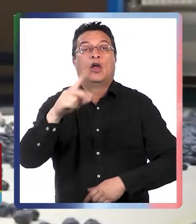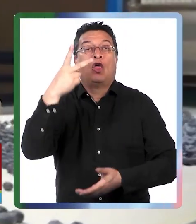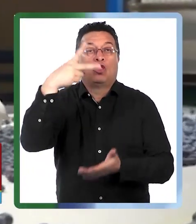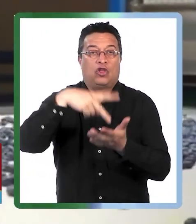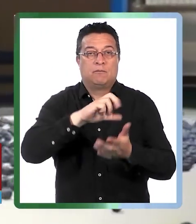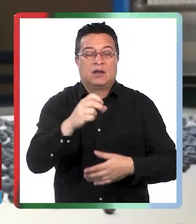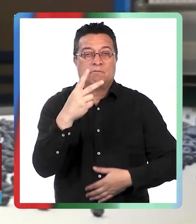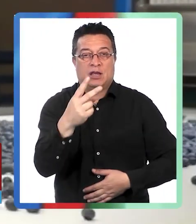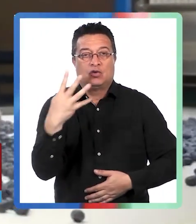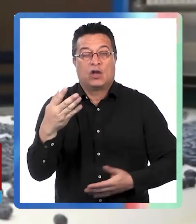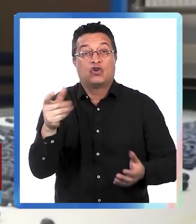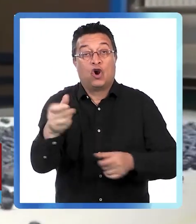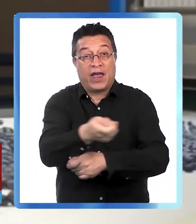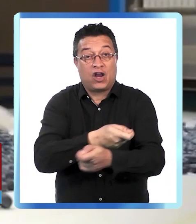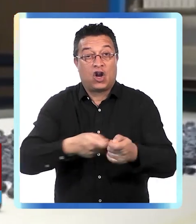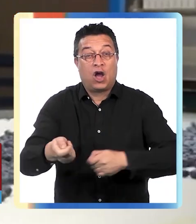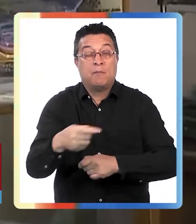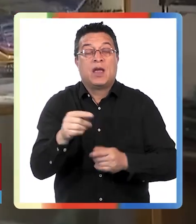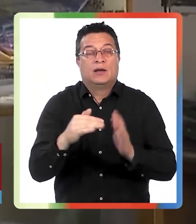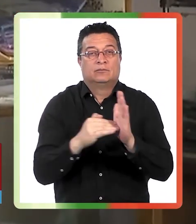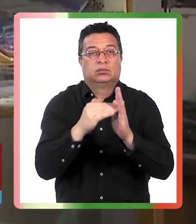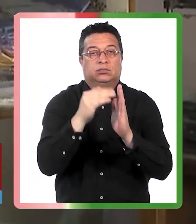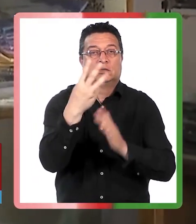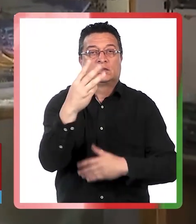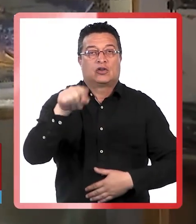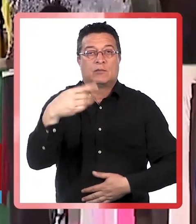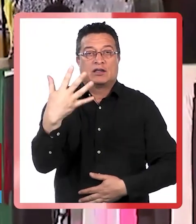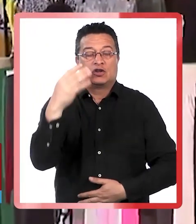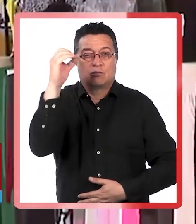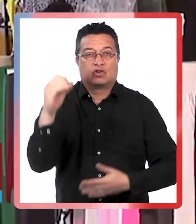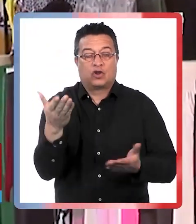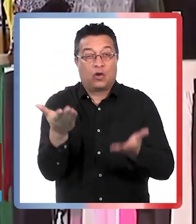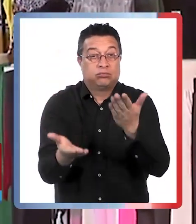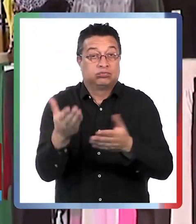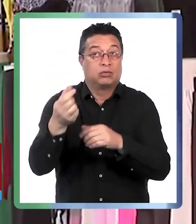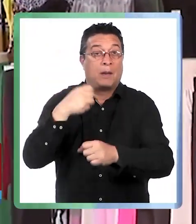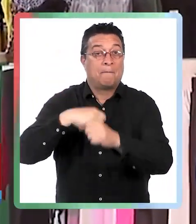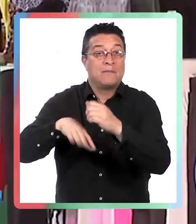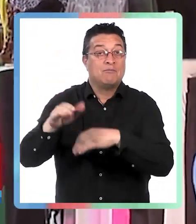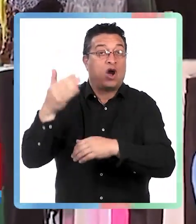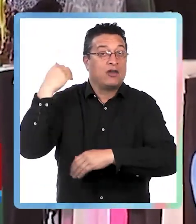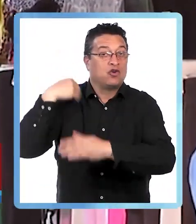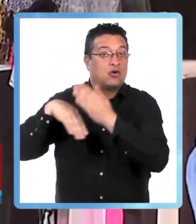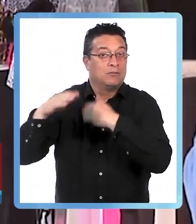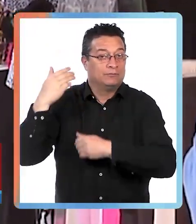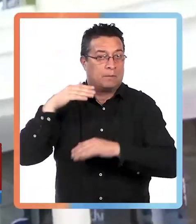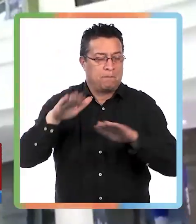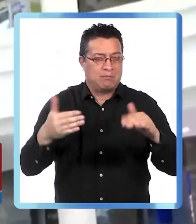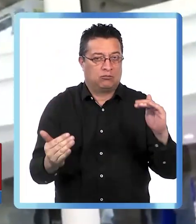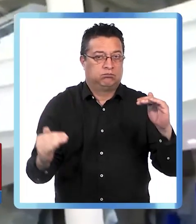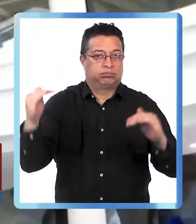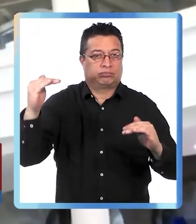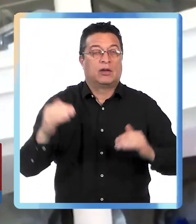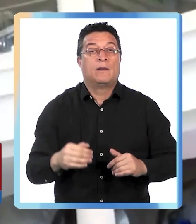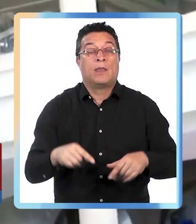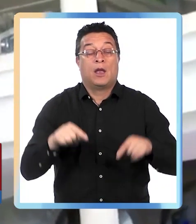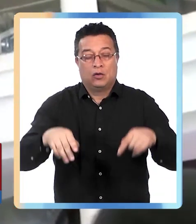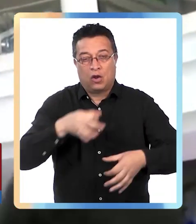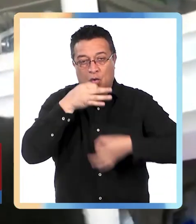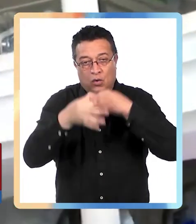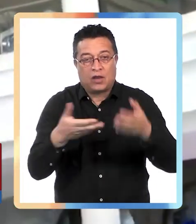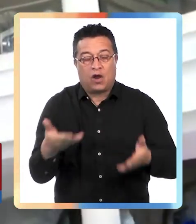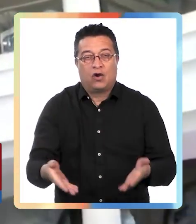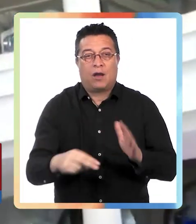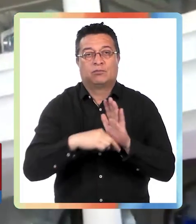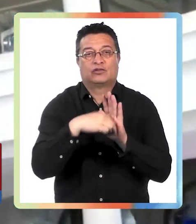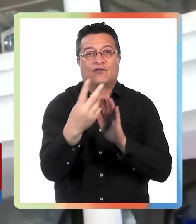de 2024, la economía creció un 3,5% en comparación al mismo mes del año anterior. Esto y mucho